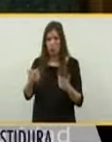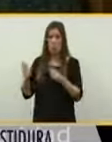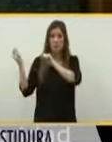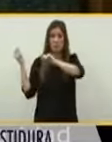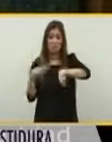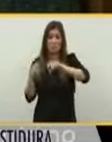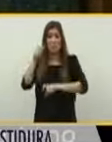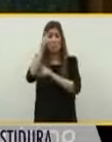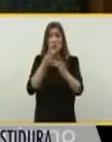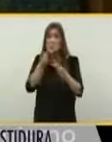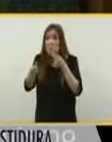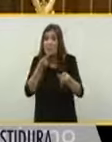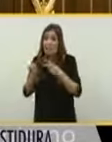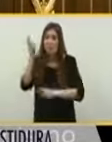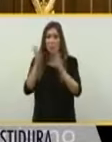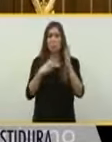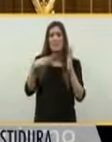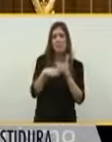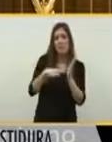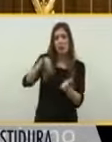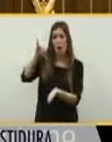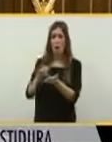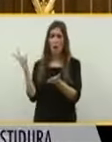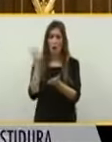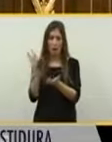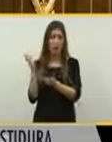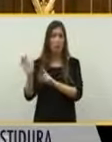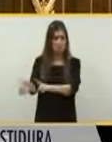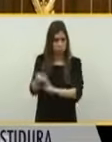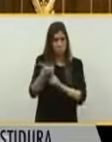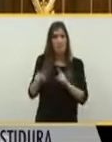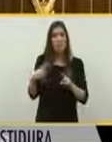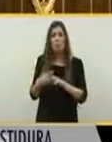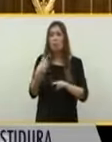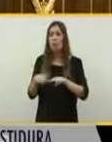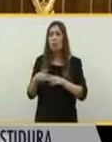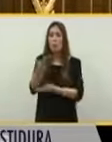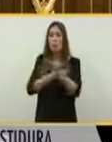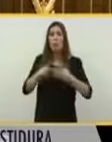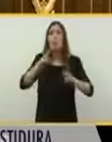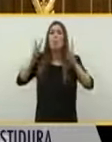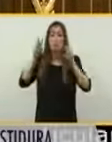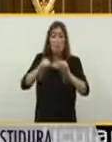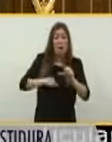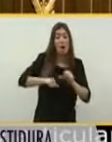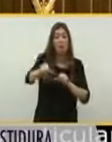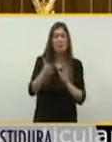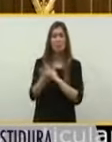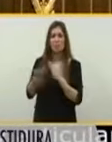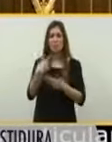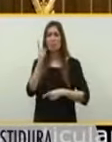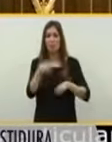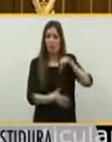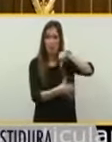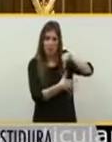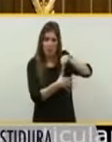refugiados provenientes tanto de Siria como de Irak y articular una nueva política de cooperación que signifique la nueva relación con América Latina y